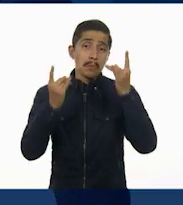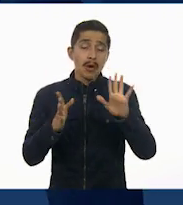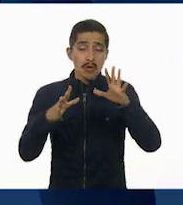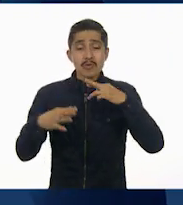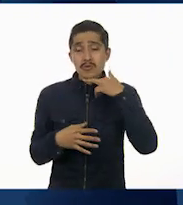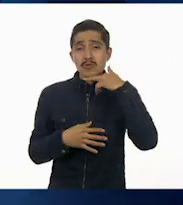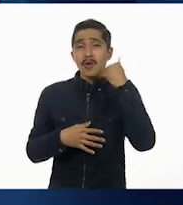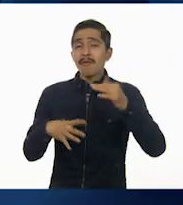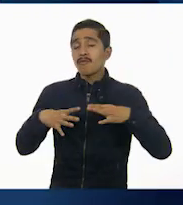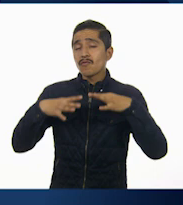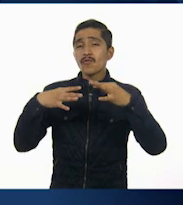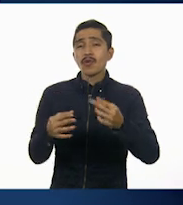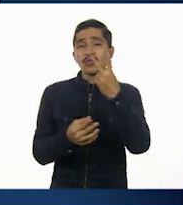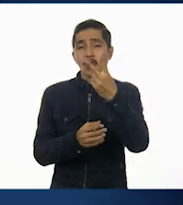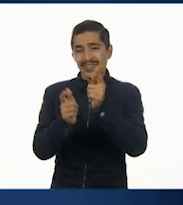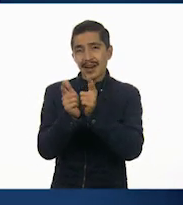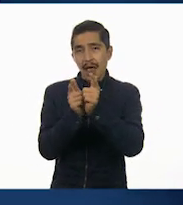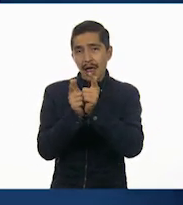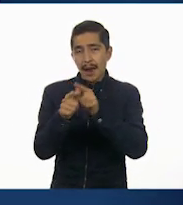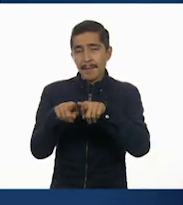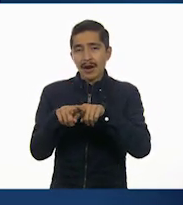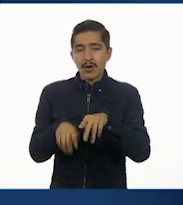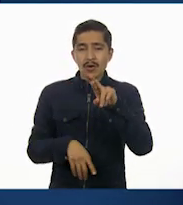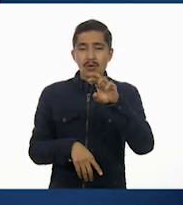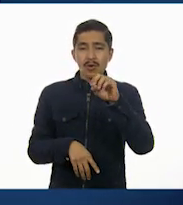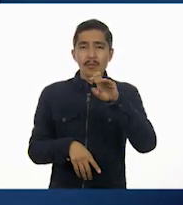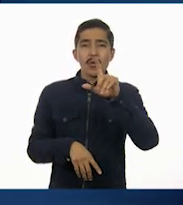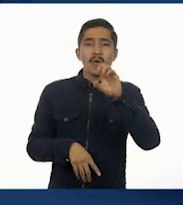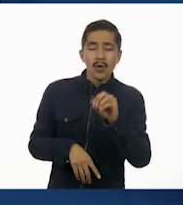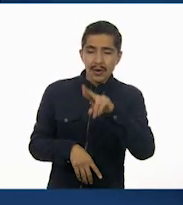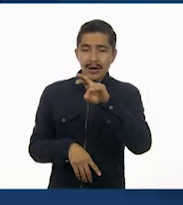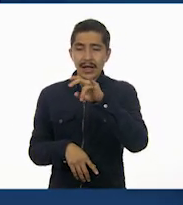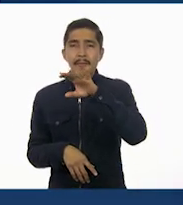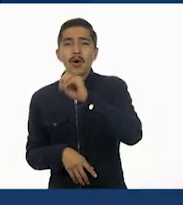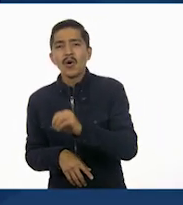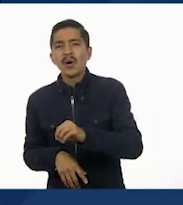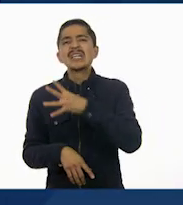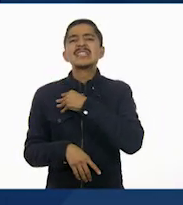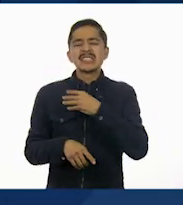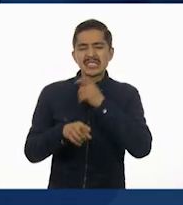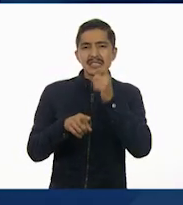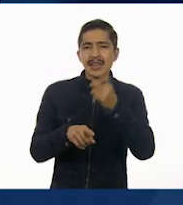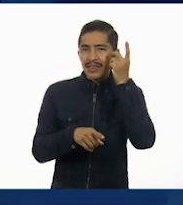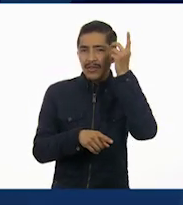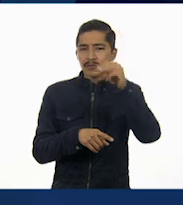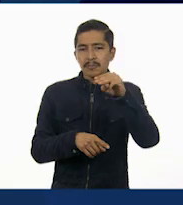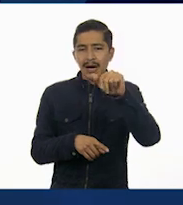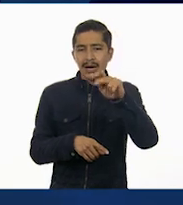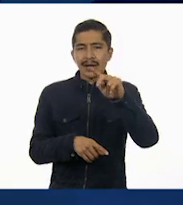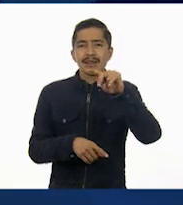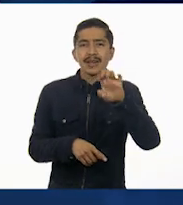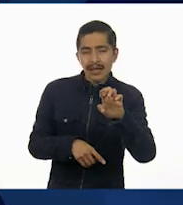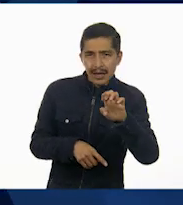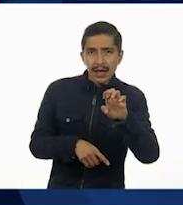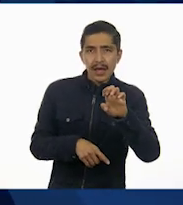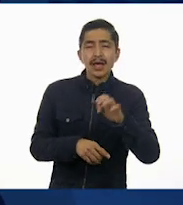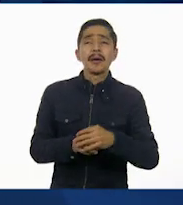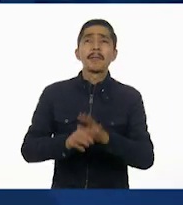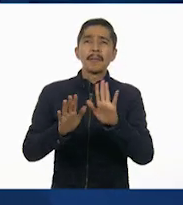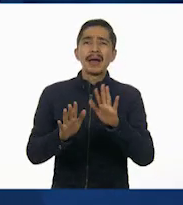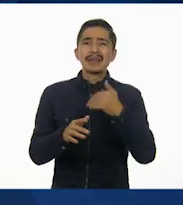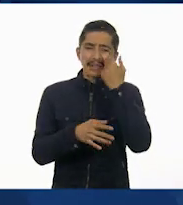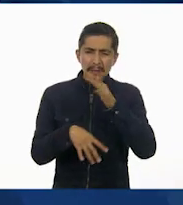fundada por 2 hermanos gemelos, Rómulo y Remo, hijos de Rea Silva y del dios Marte. Me gustaría